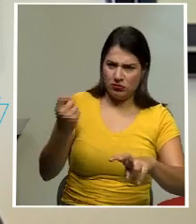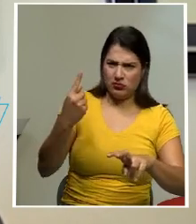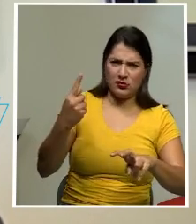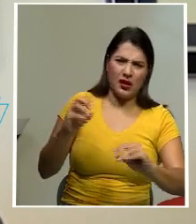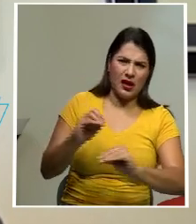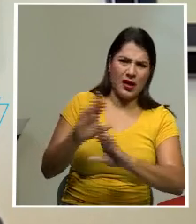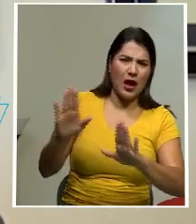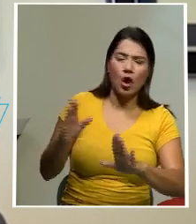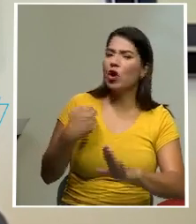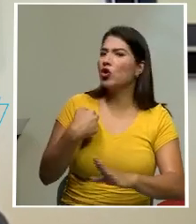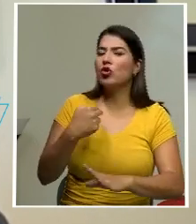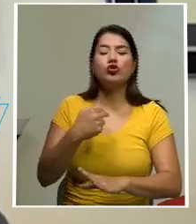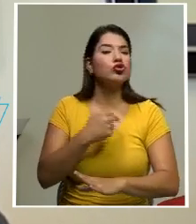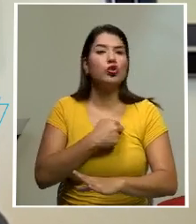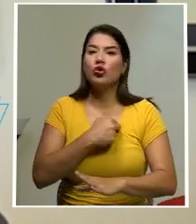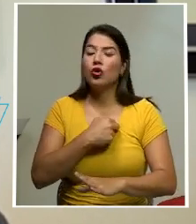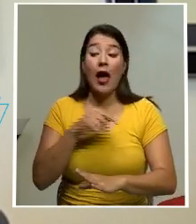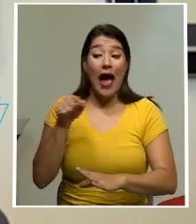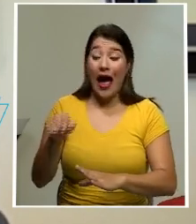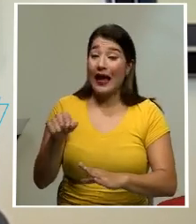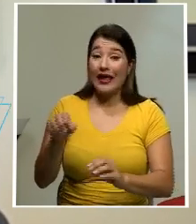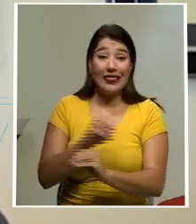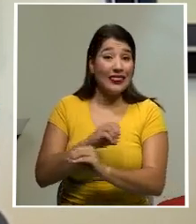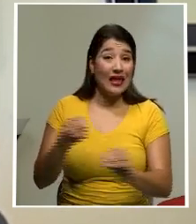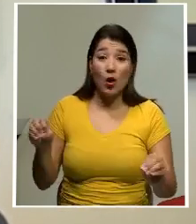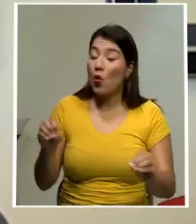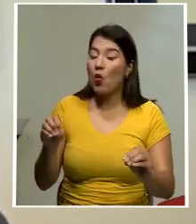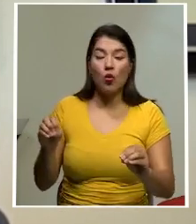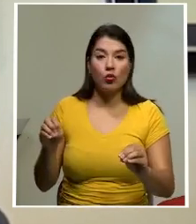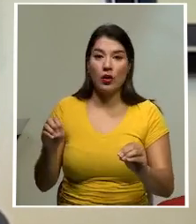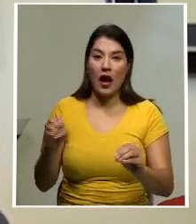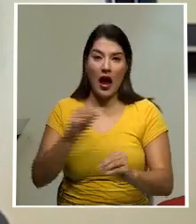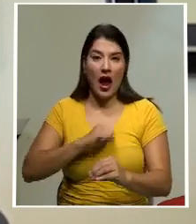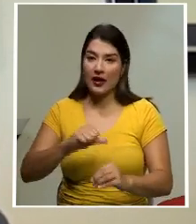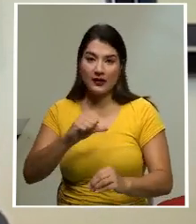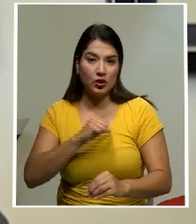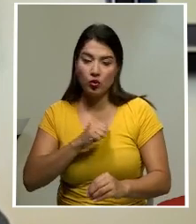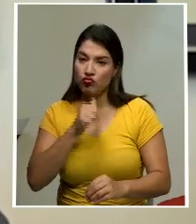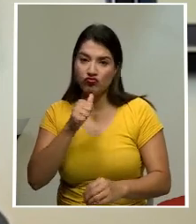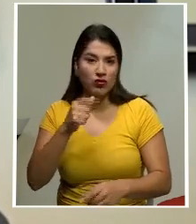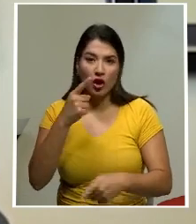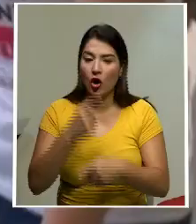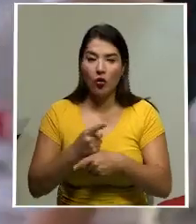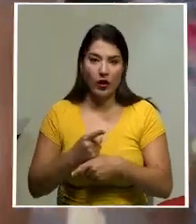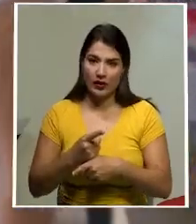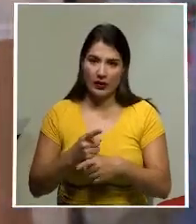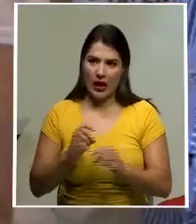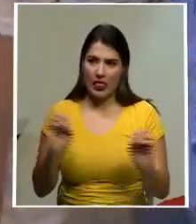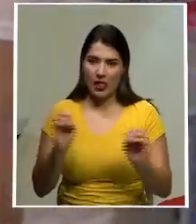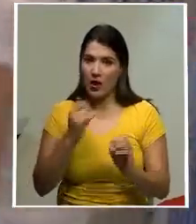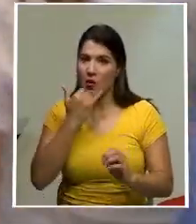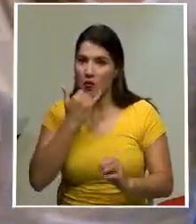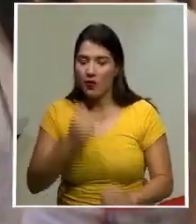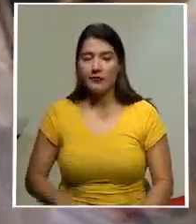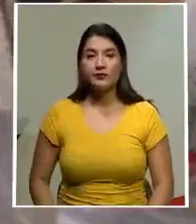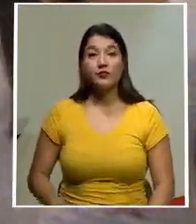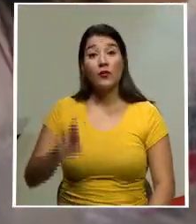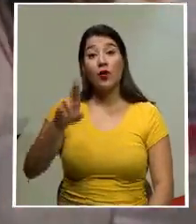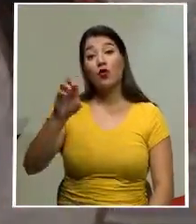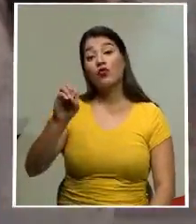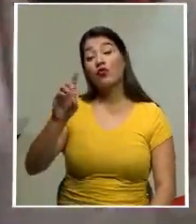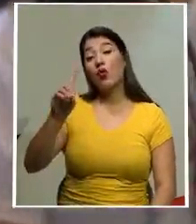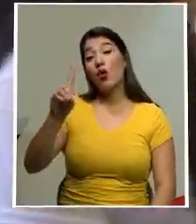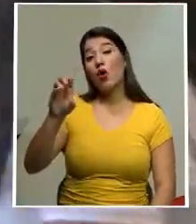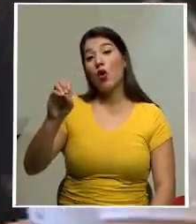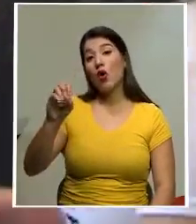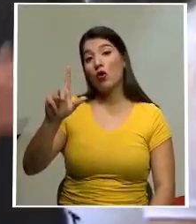es que aquí no existe absolutamente ningún delito ni falta que se haya cometido. De acuerdo con Rodolfo Brenes, abogado del